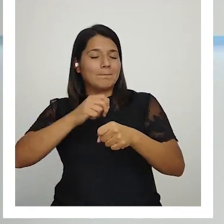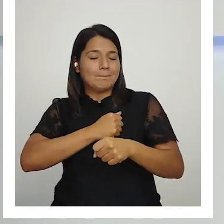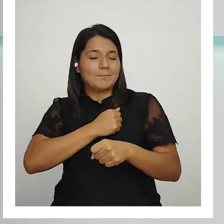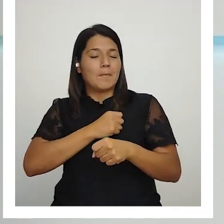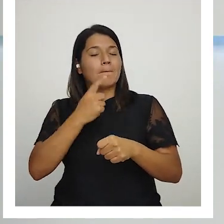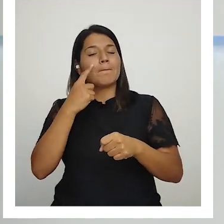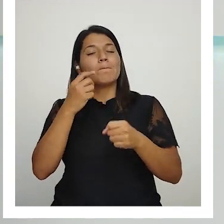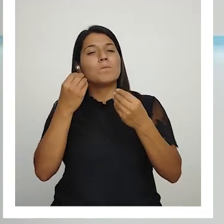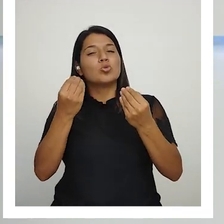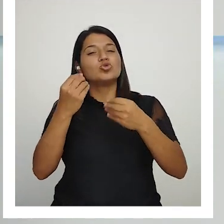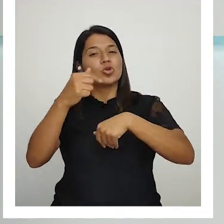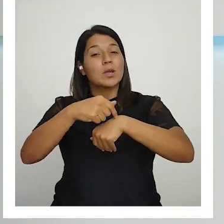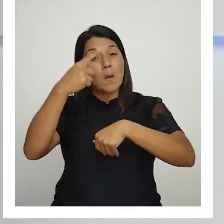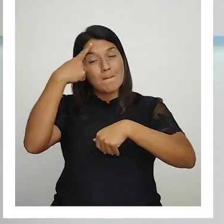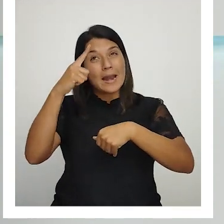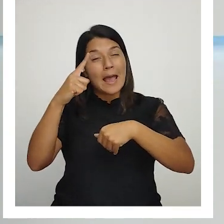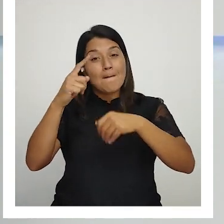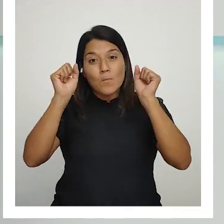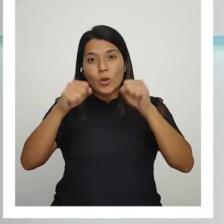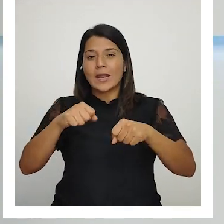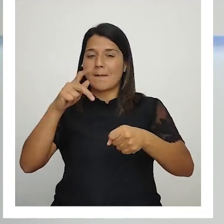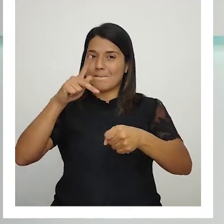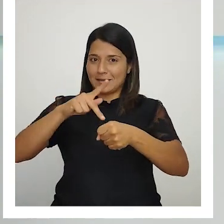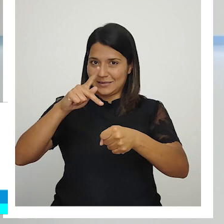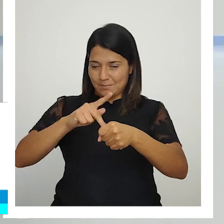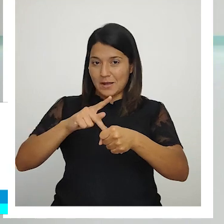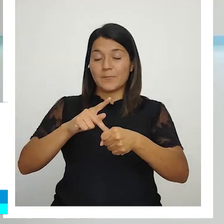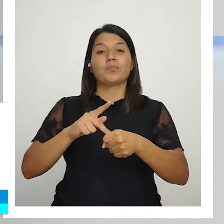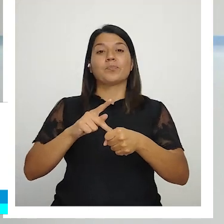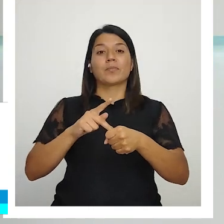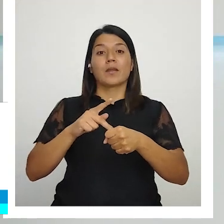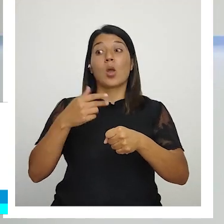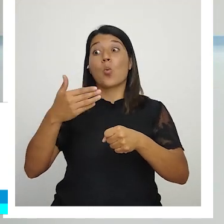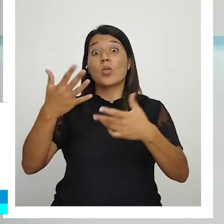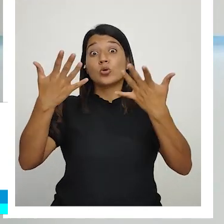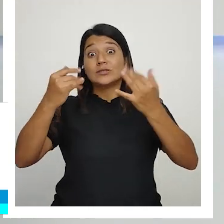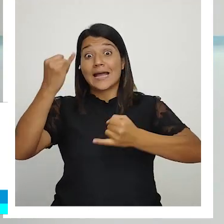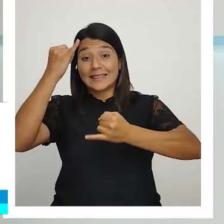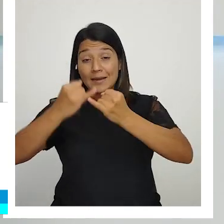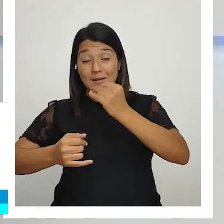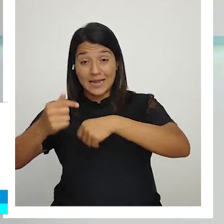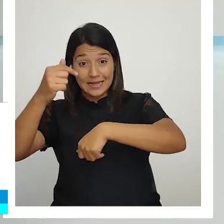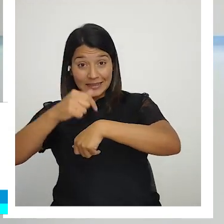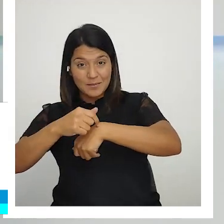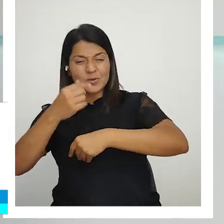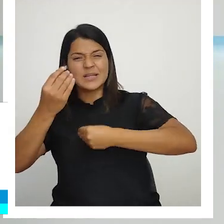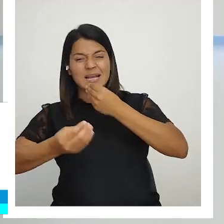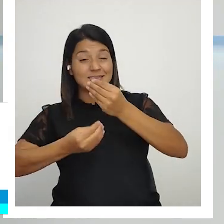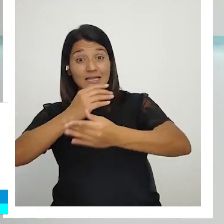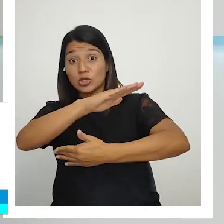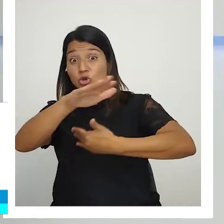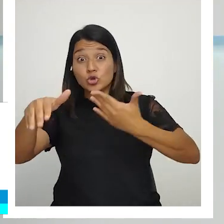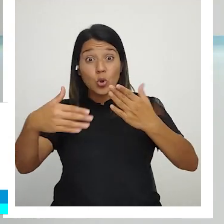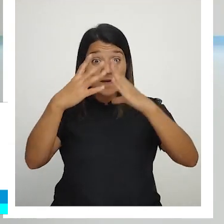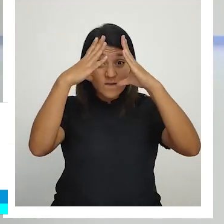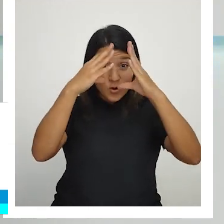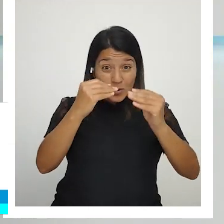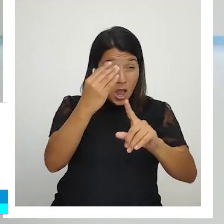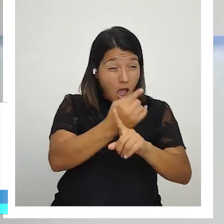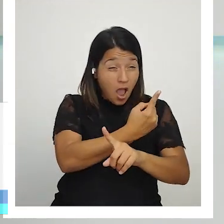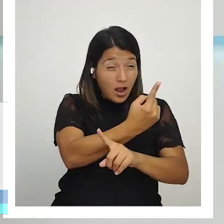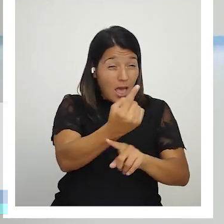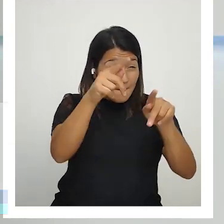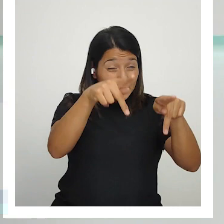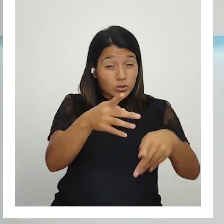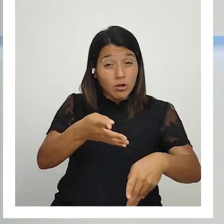la convocatoria el 7 de noviembre, hora del Reino Unido, lo que se hace es que toda esa información pasa a un comité lector.